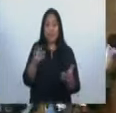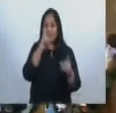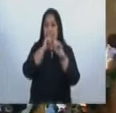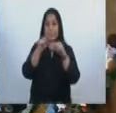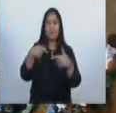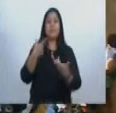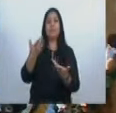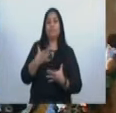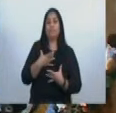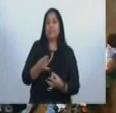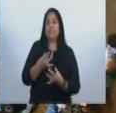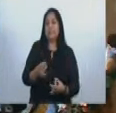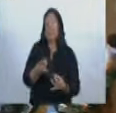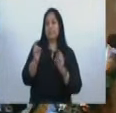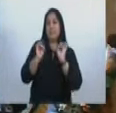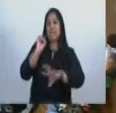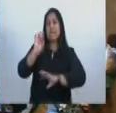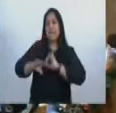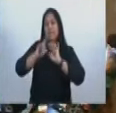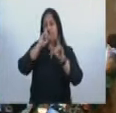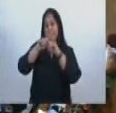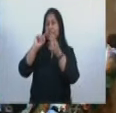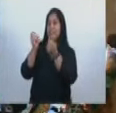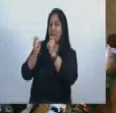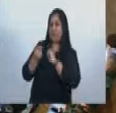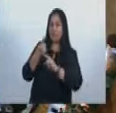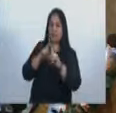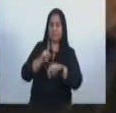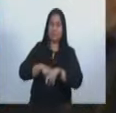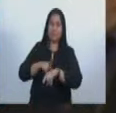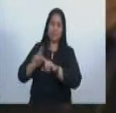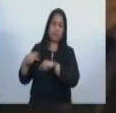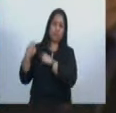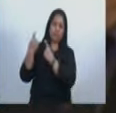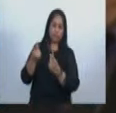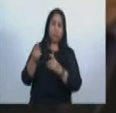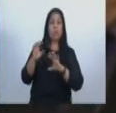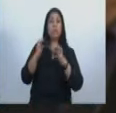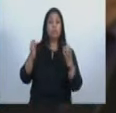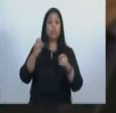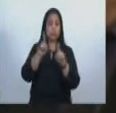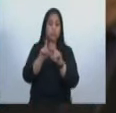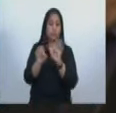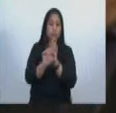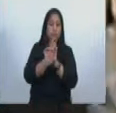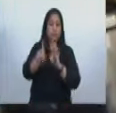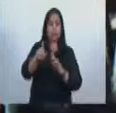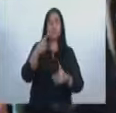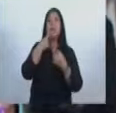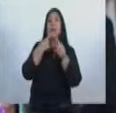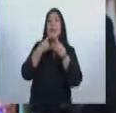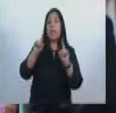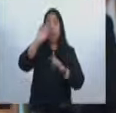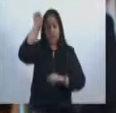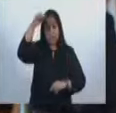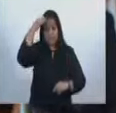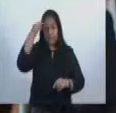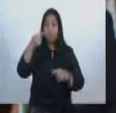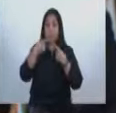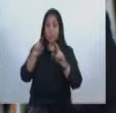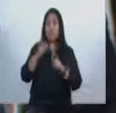de intereses ocasionales y cambiantes en el tiempo en el momento en el que la política pública en el que los